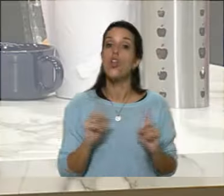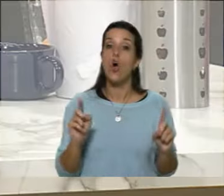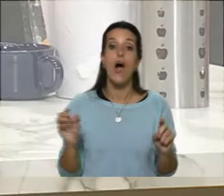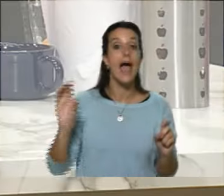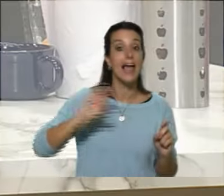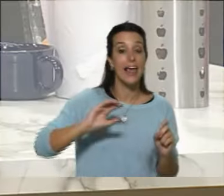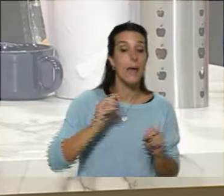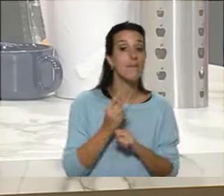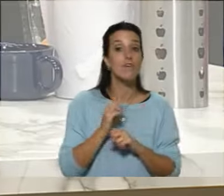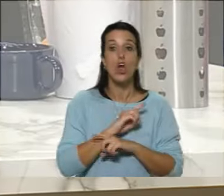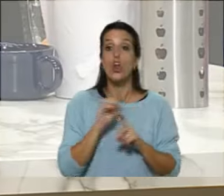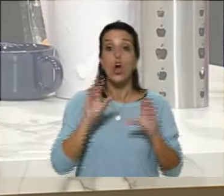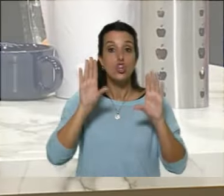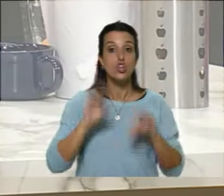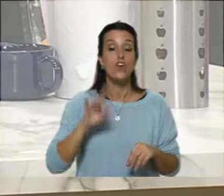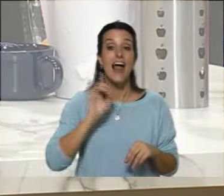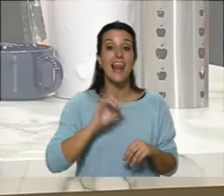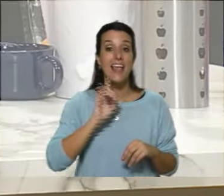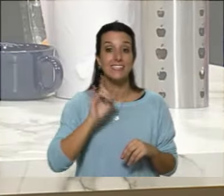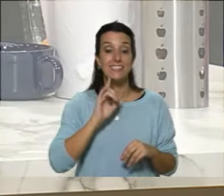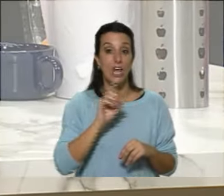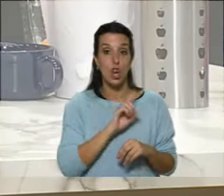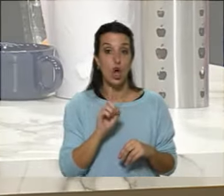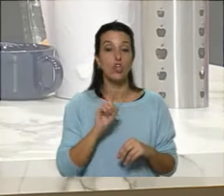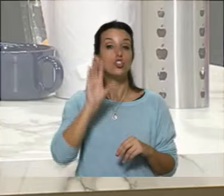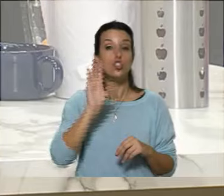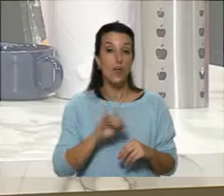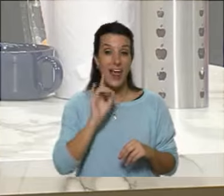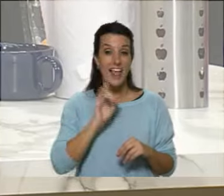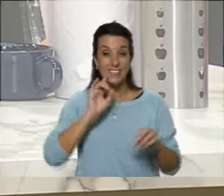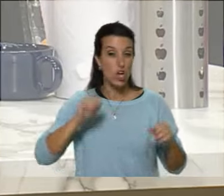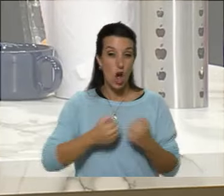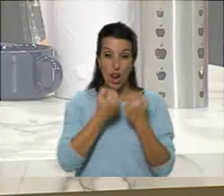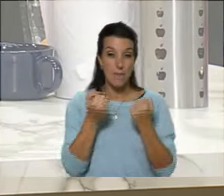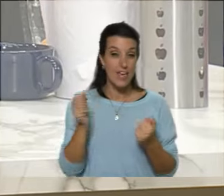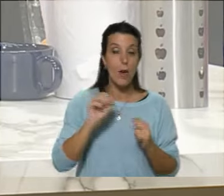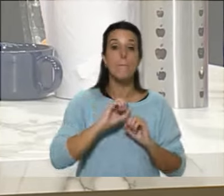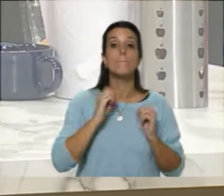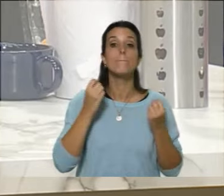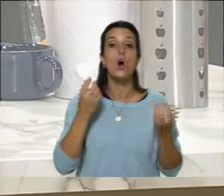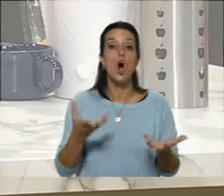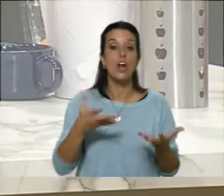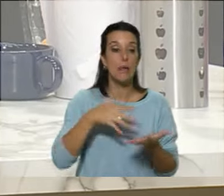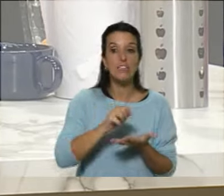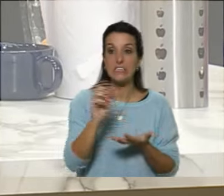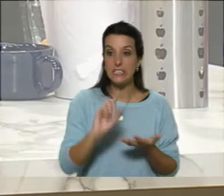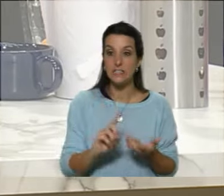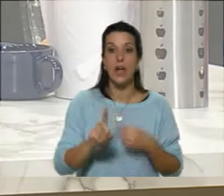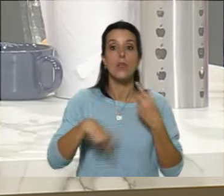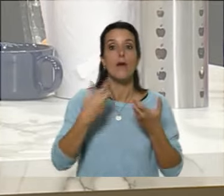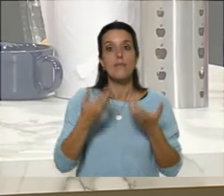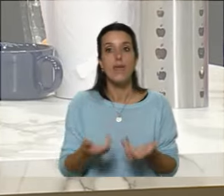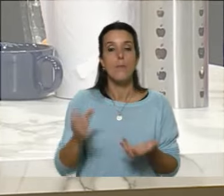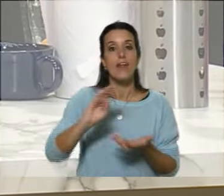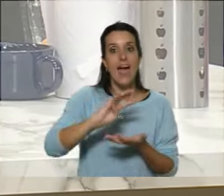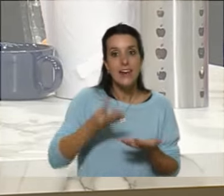agregues primero toda la leche. No le agregues primero toda la leche de golpe. Porque si no, la masa te queda muy líquida y vos después le querés agregar